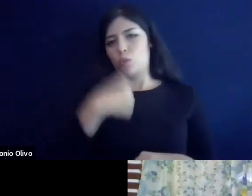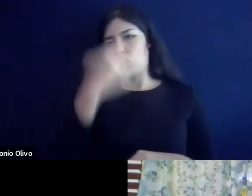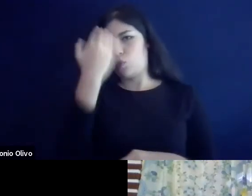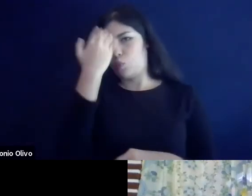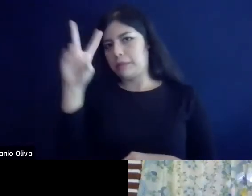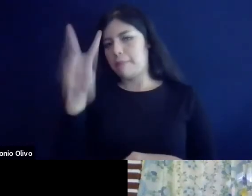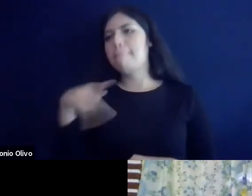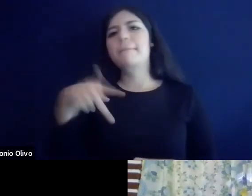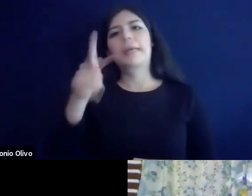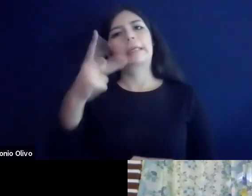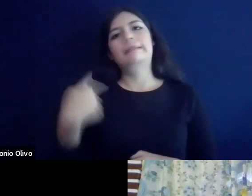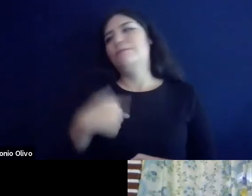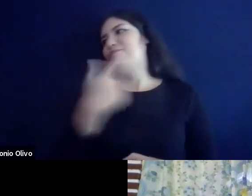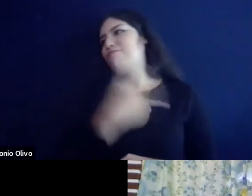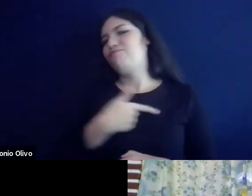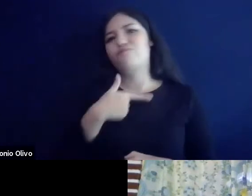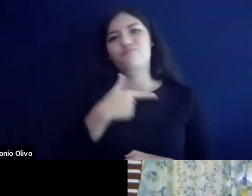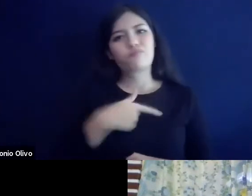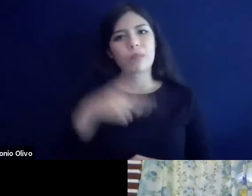Bueno,